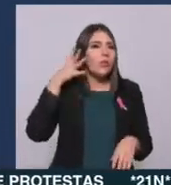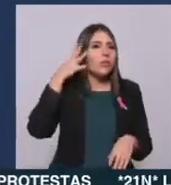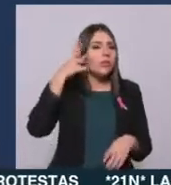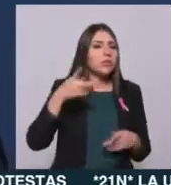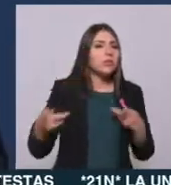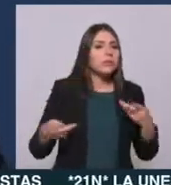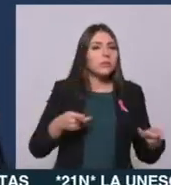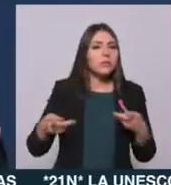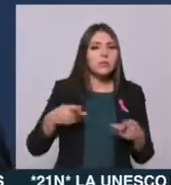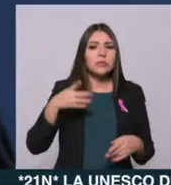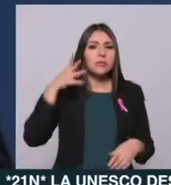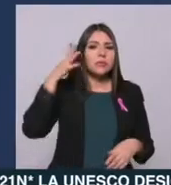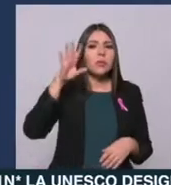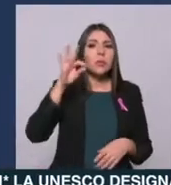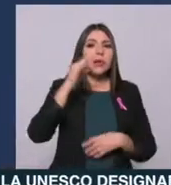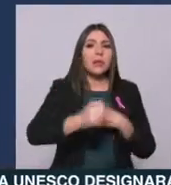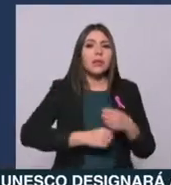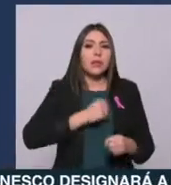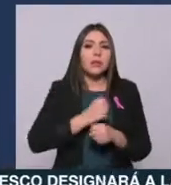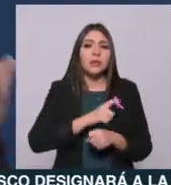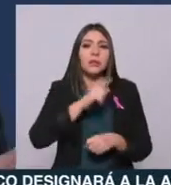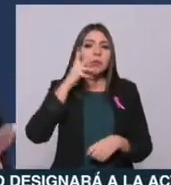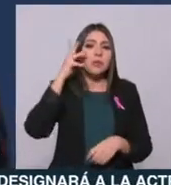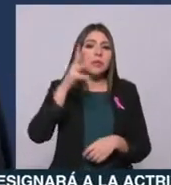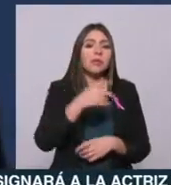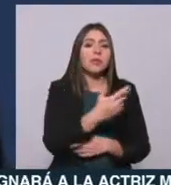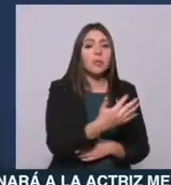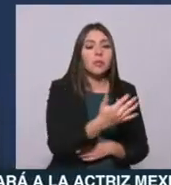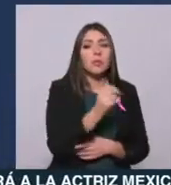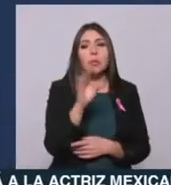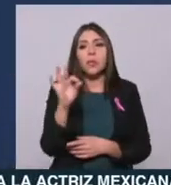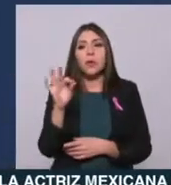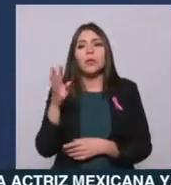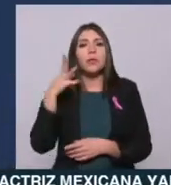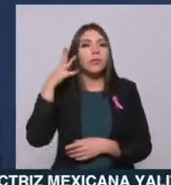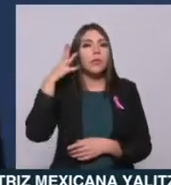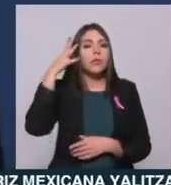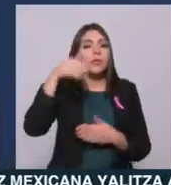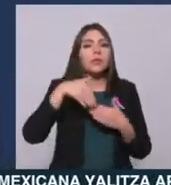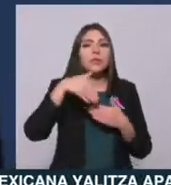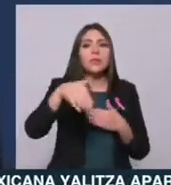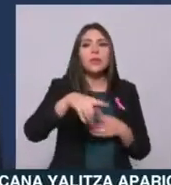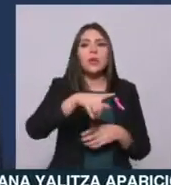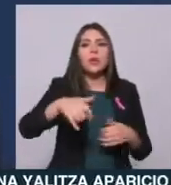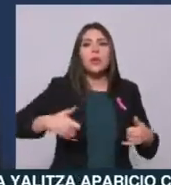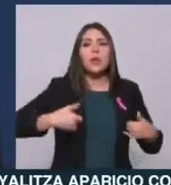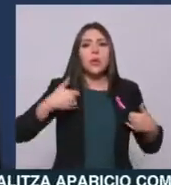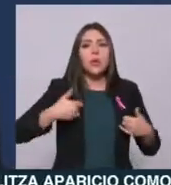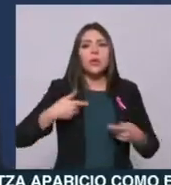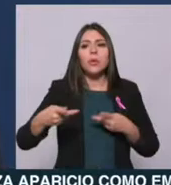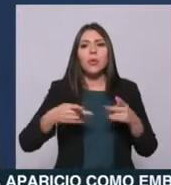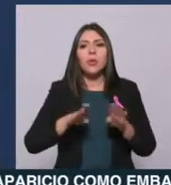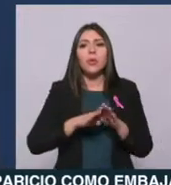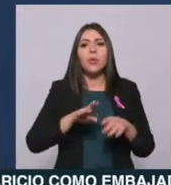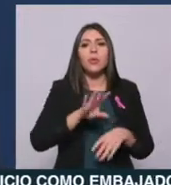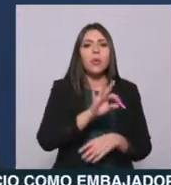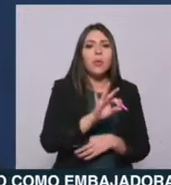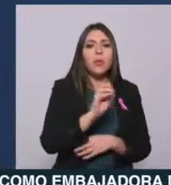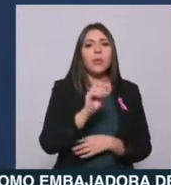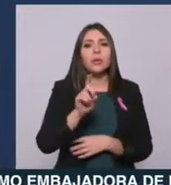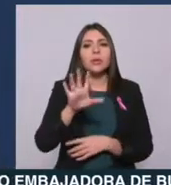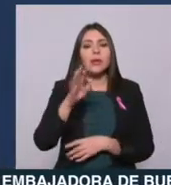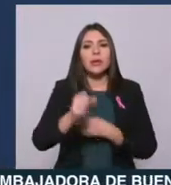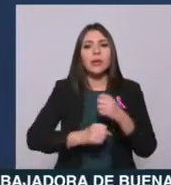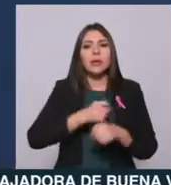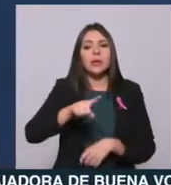40 años que tú tendrás por delante, a lo mejor 50 y tú también. ¿Cómo vamos a preparar a los jóvenes que tienen ahorita 40, los de 35 años, para